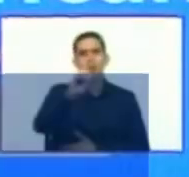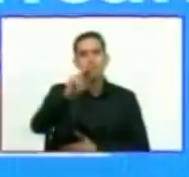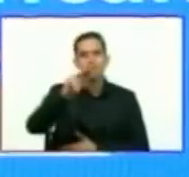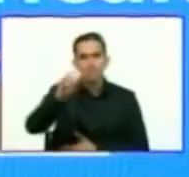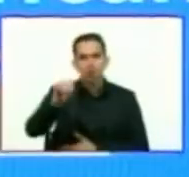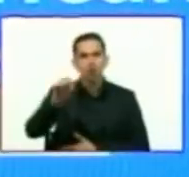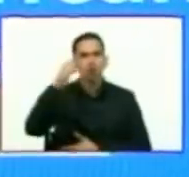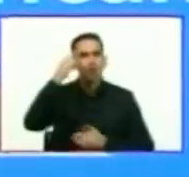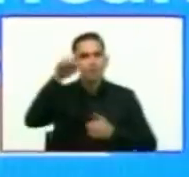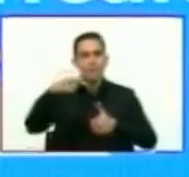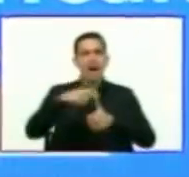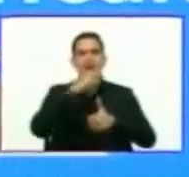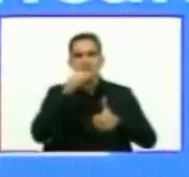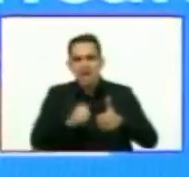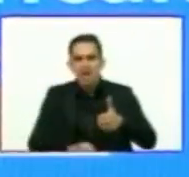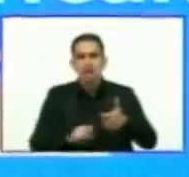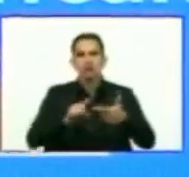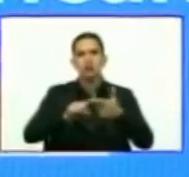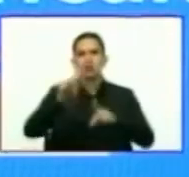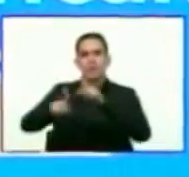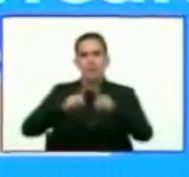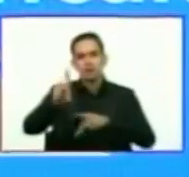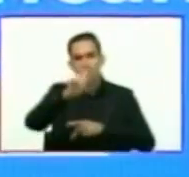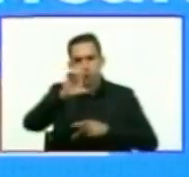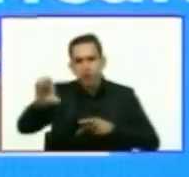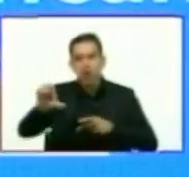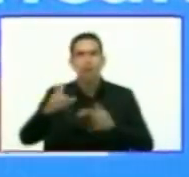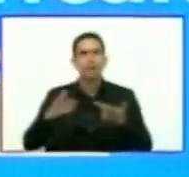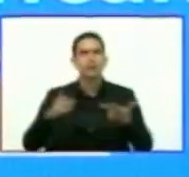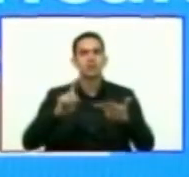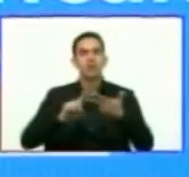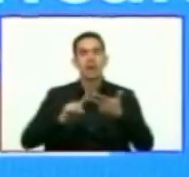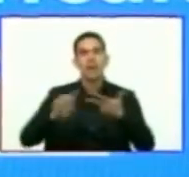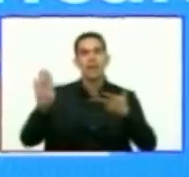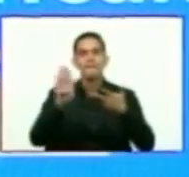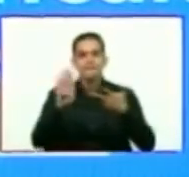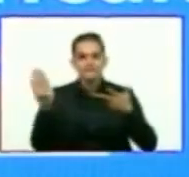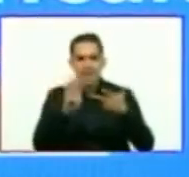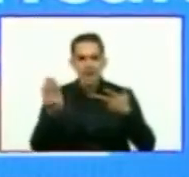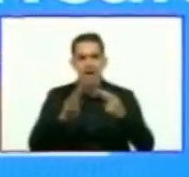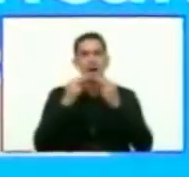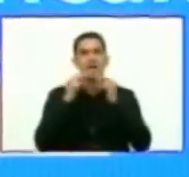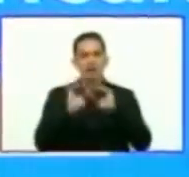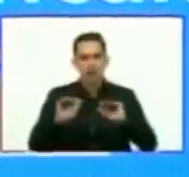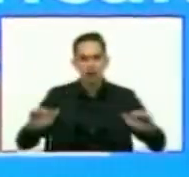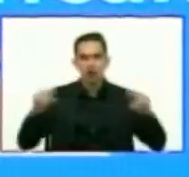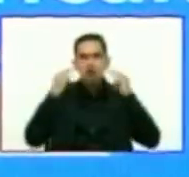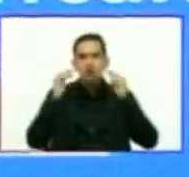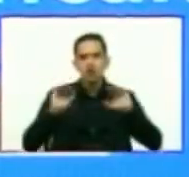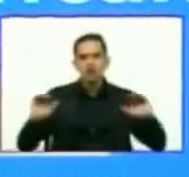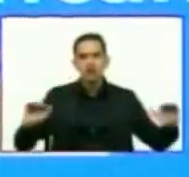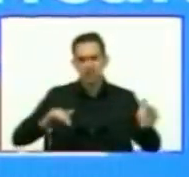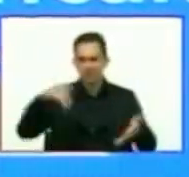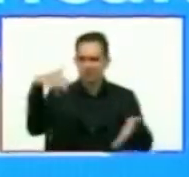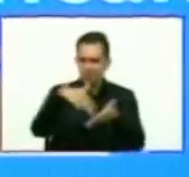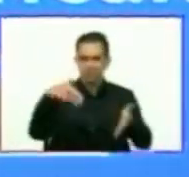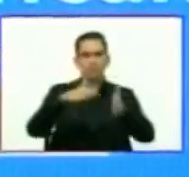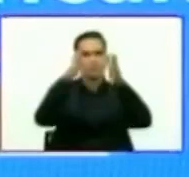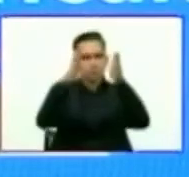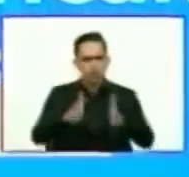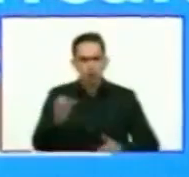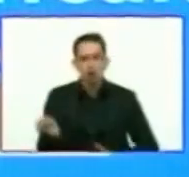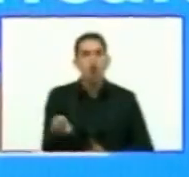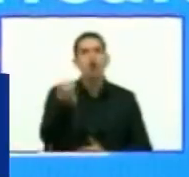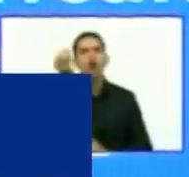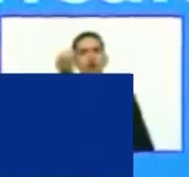discapacidad, becas para nuestros niños, niñas y estudiantes.